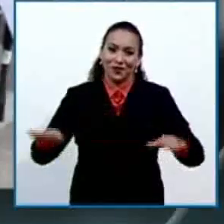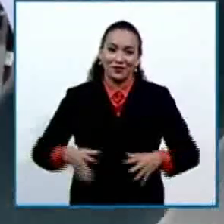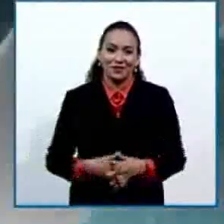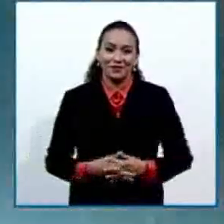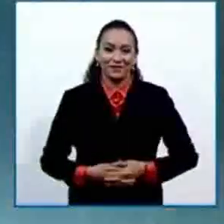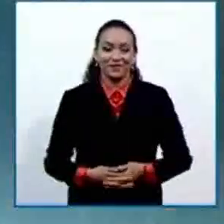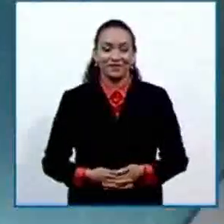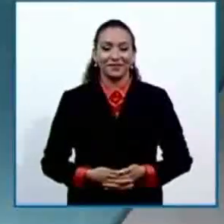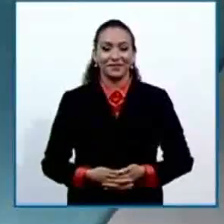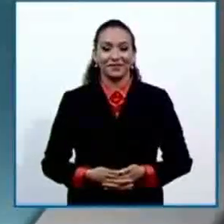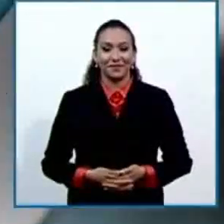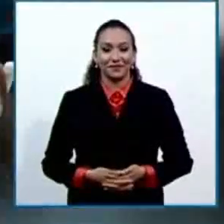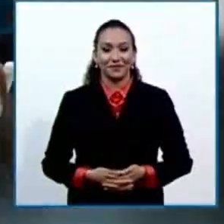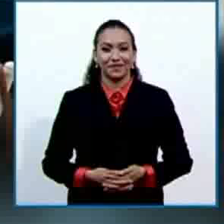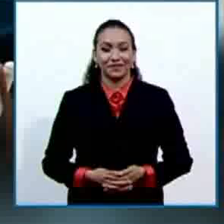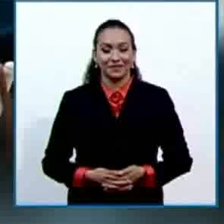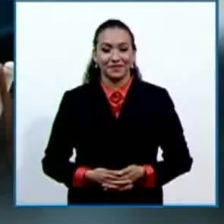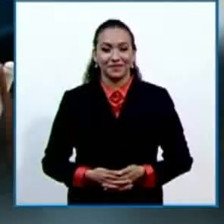justicia.